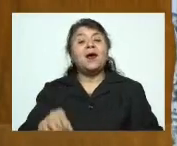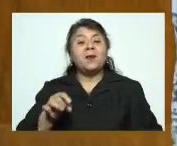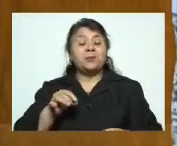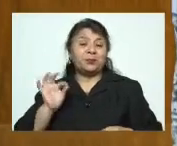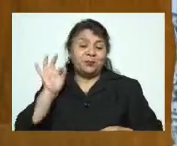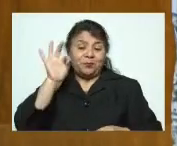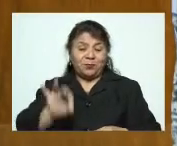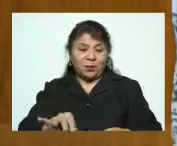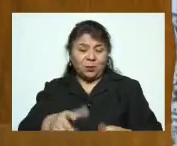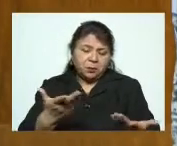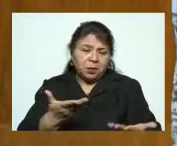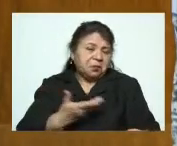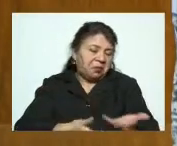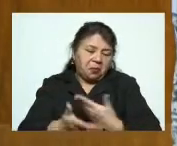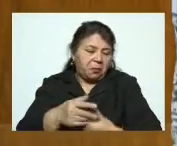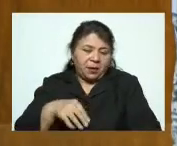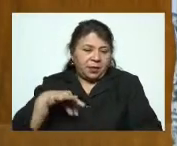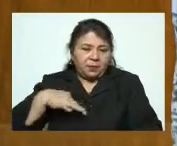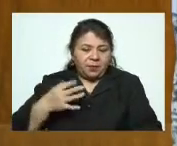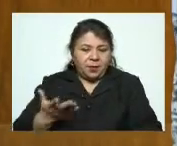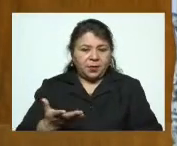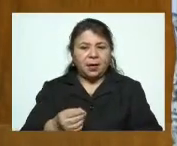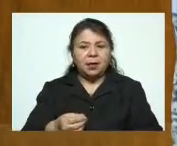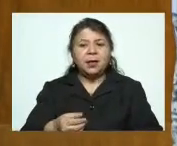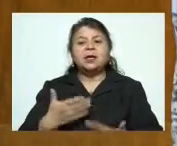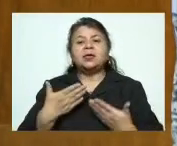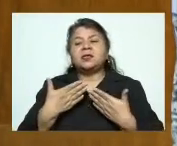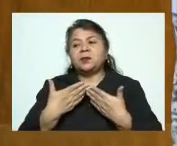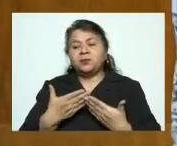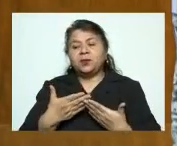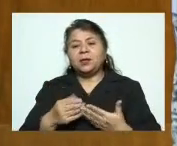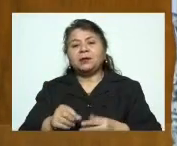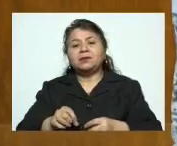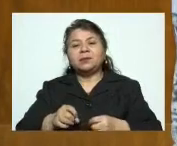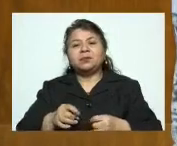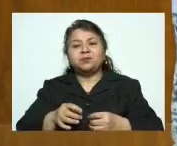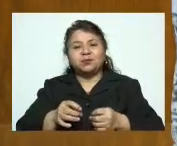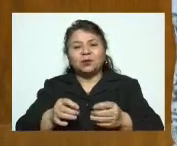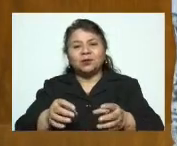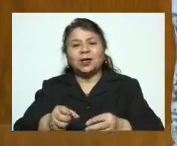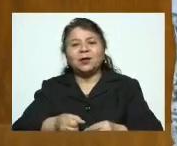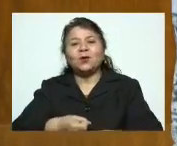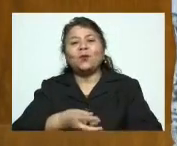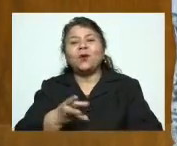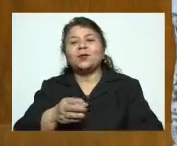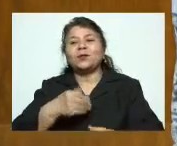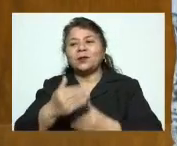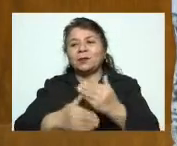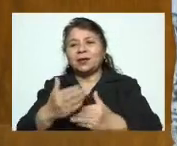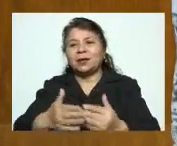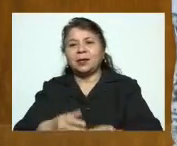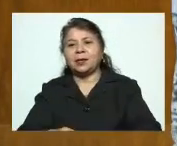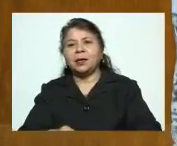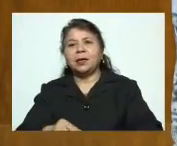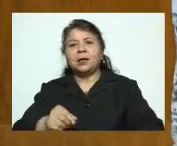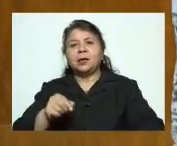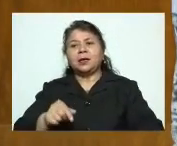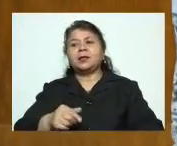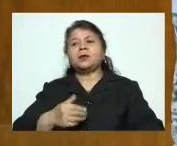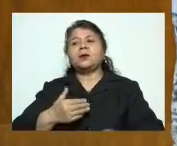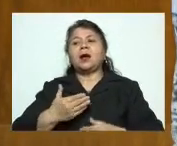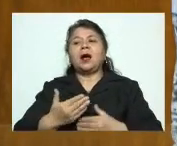el desarrollo o los brotes que se puedan llegar a generar, y es eso lo que estamos haciendo y además logrando en la provincia de San